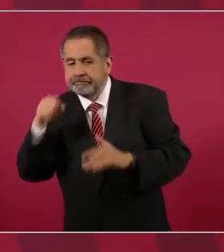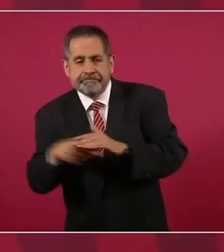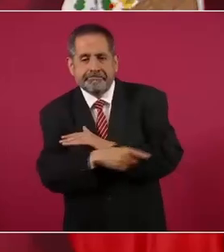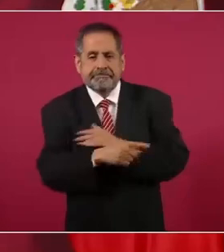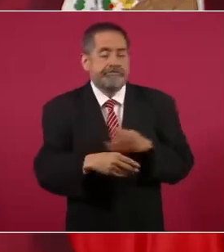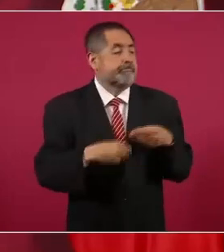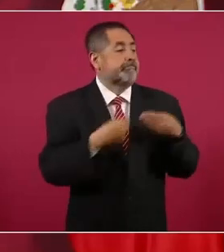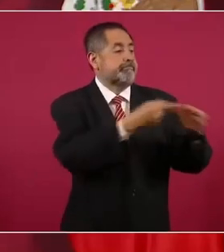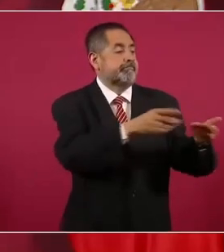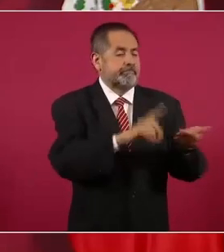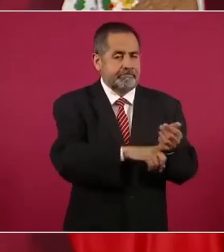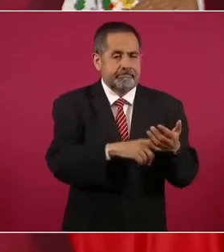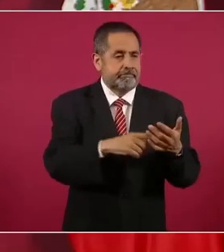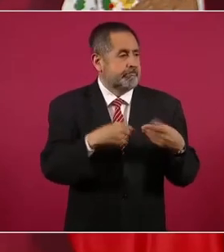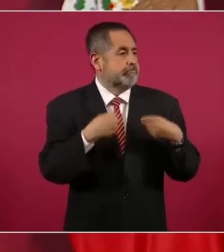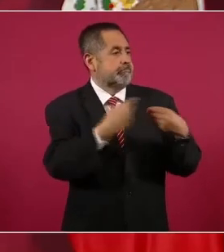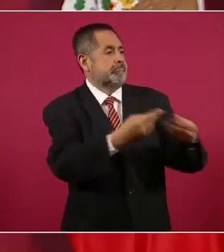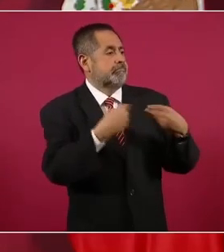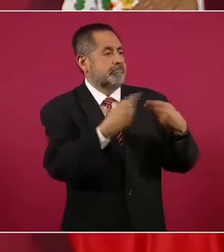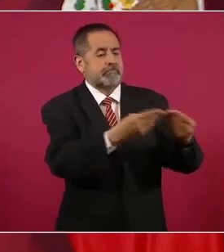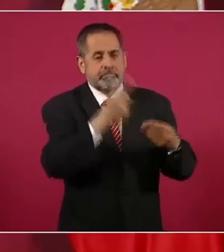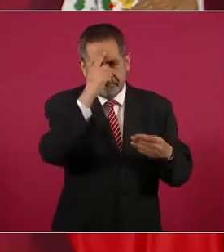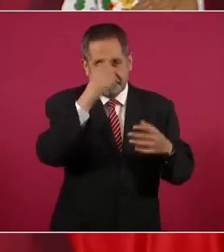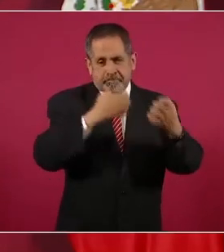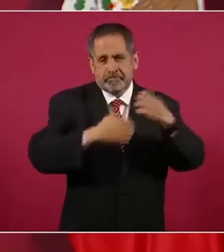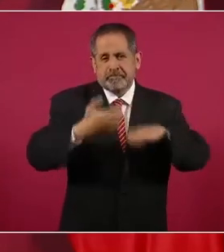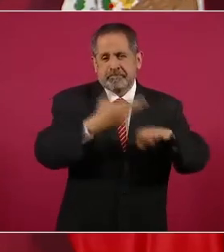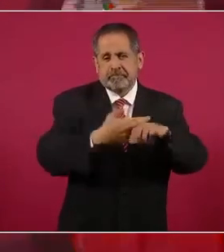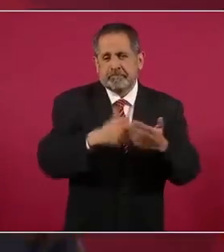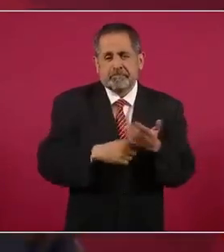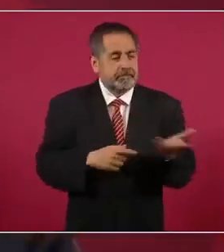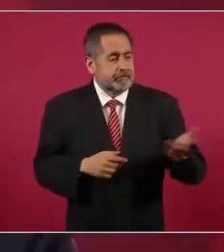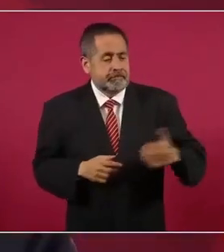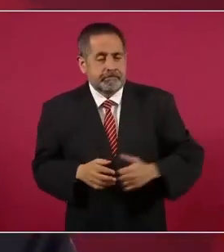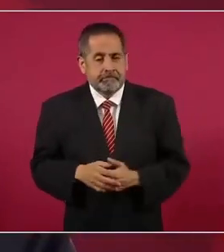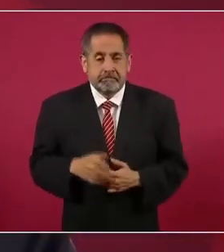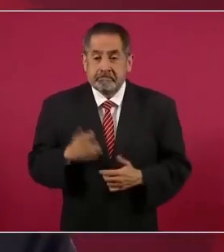a empresas extranjeras. Pero como